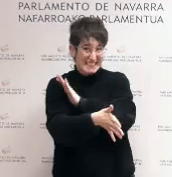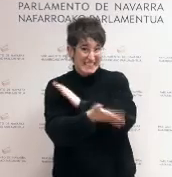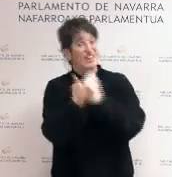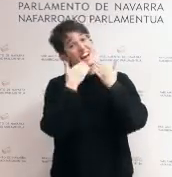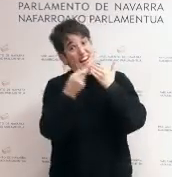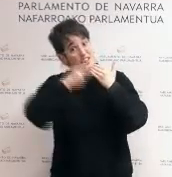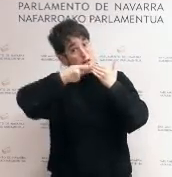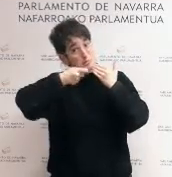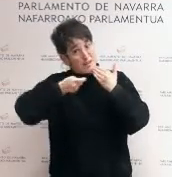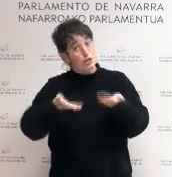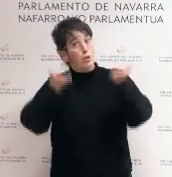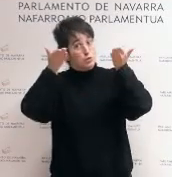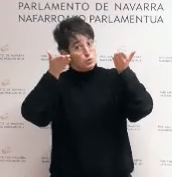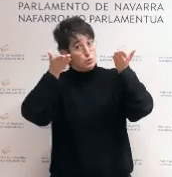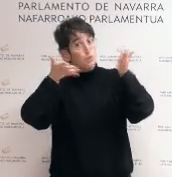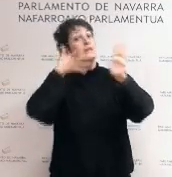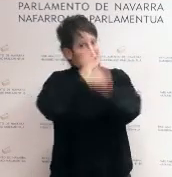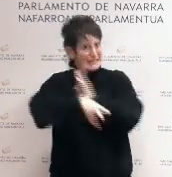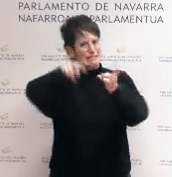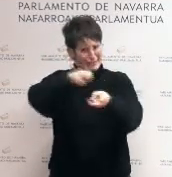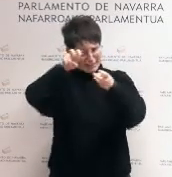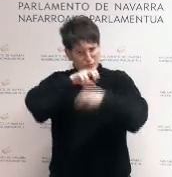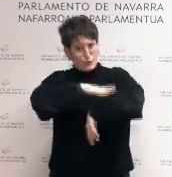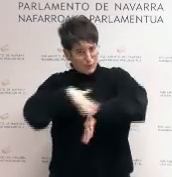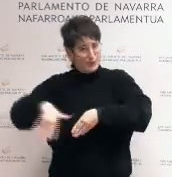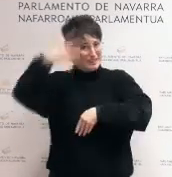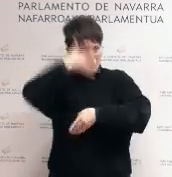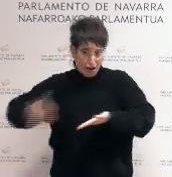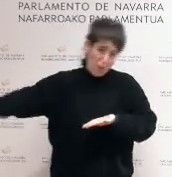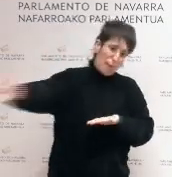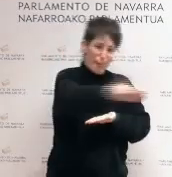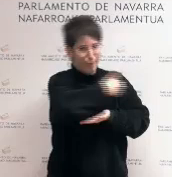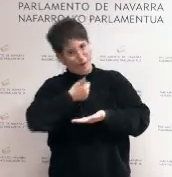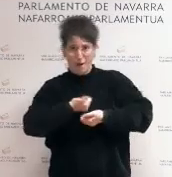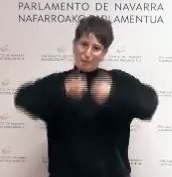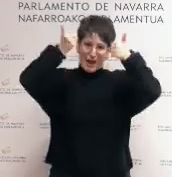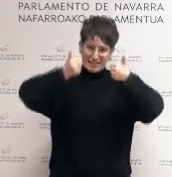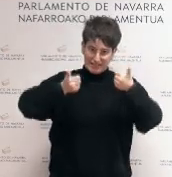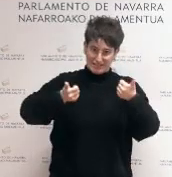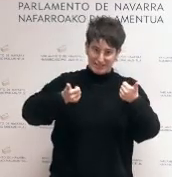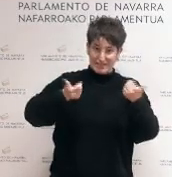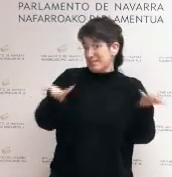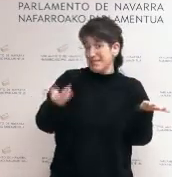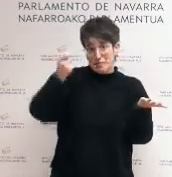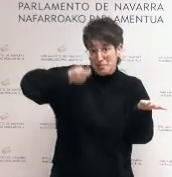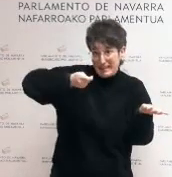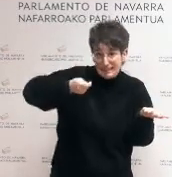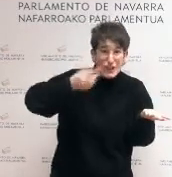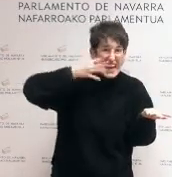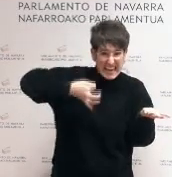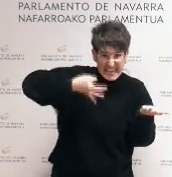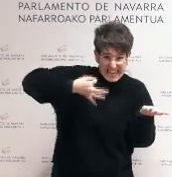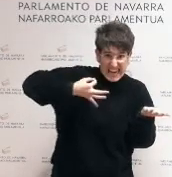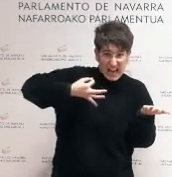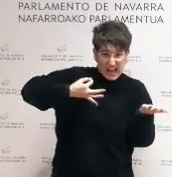pensión? El Gobierno, en este caso Hacienda, el Gobierno de Navarra, se lleva la mejora de la pensión y esta persona pierde poder